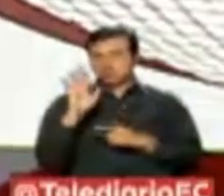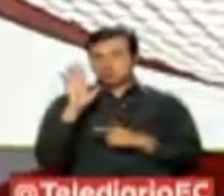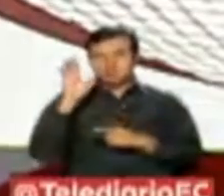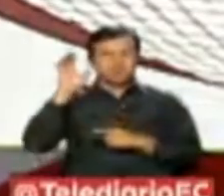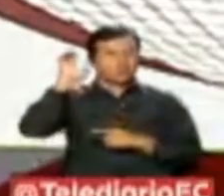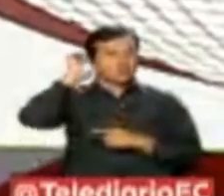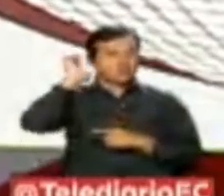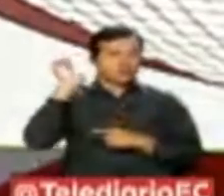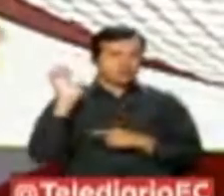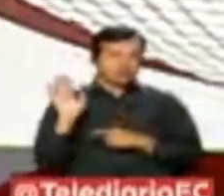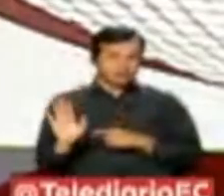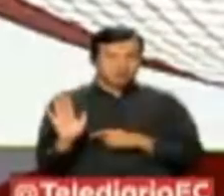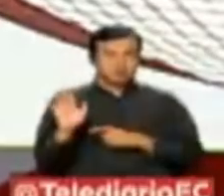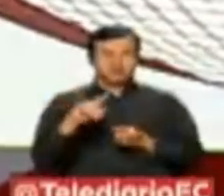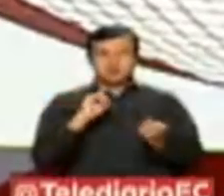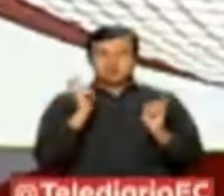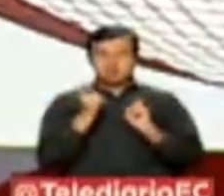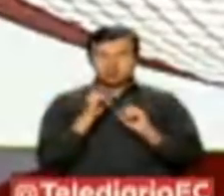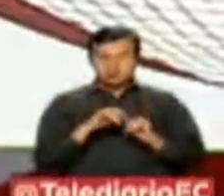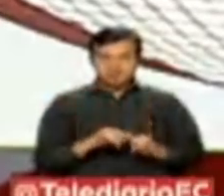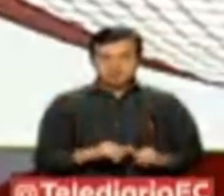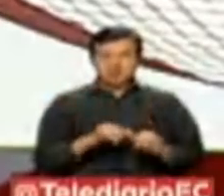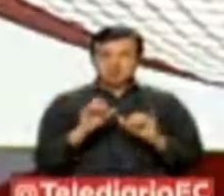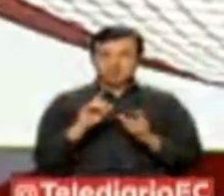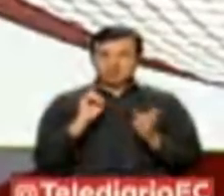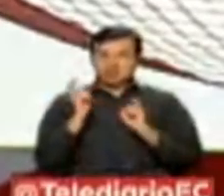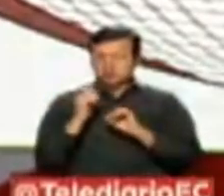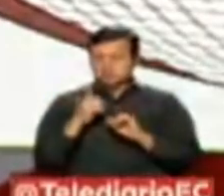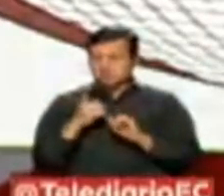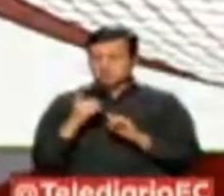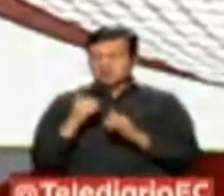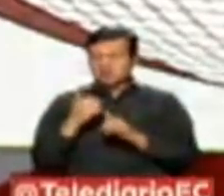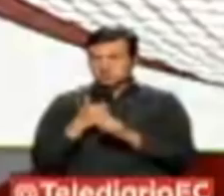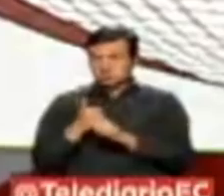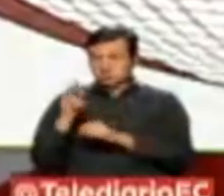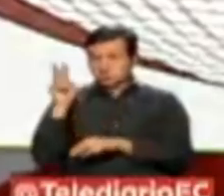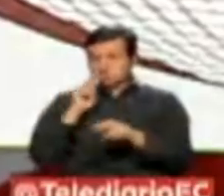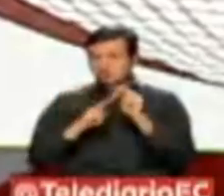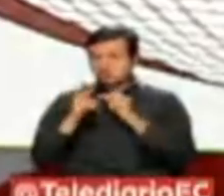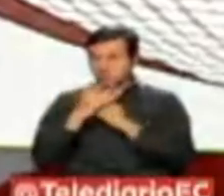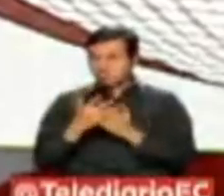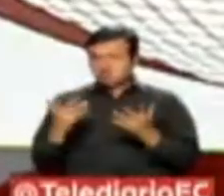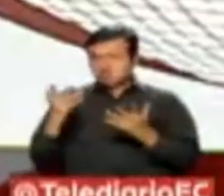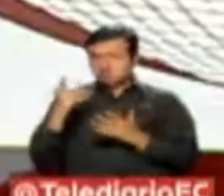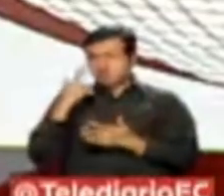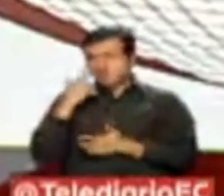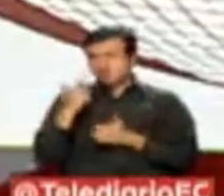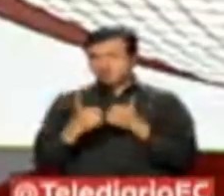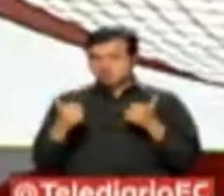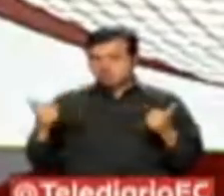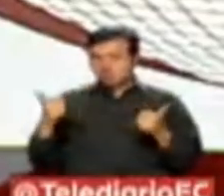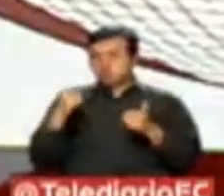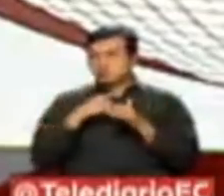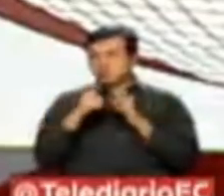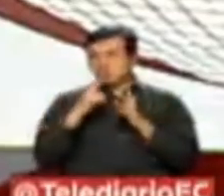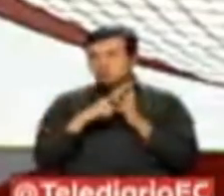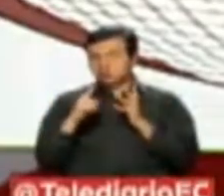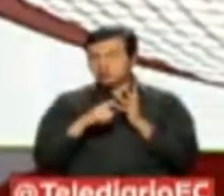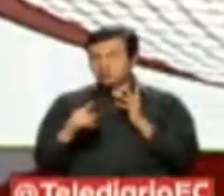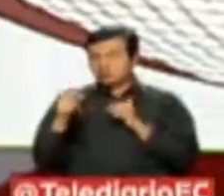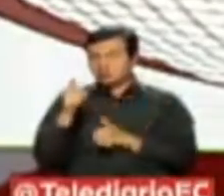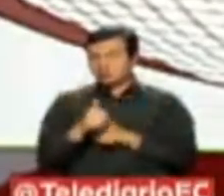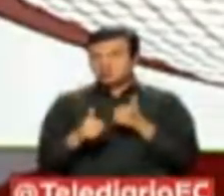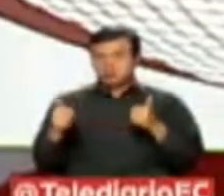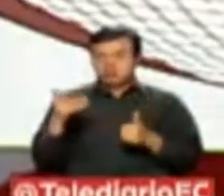por eso cuando hablaba de cambio o continuidad controlado de continuidad hacia este análisis de las potencialidades los matices que podría tener la